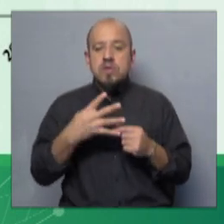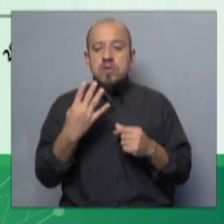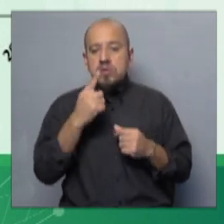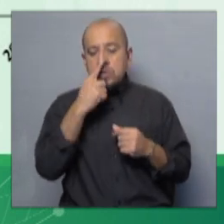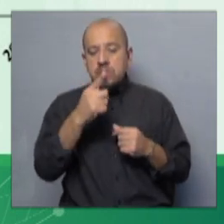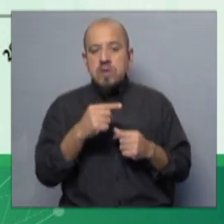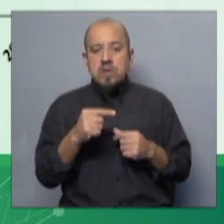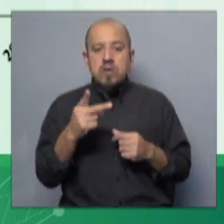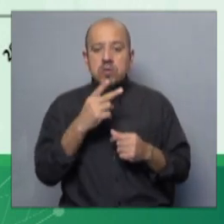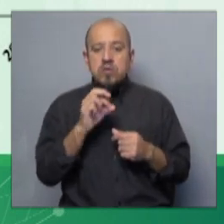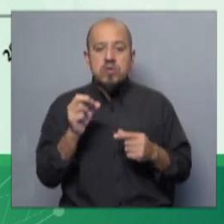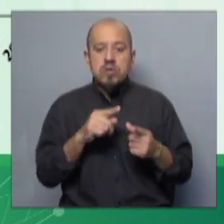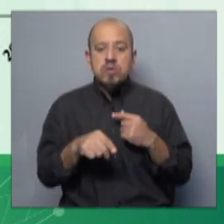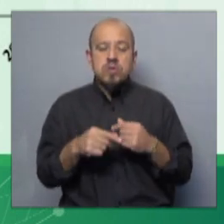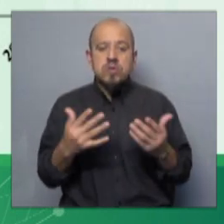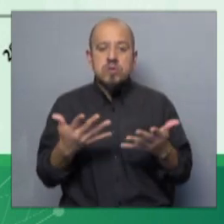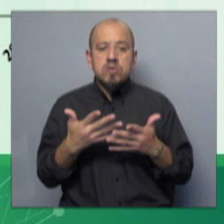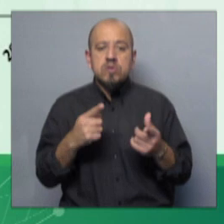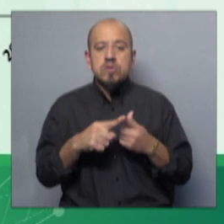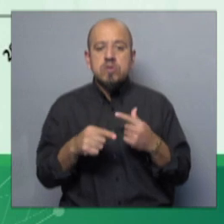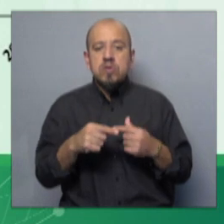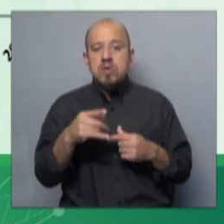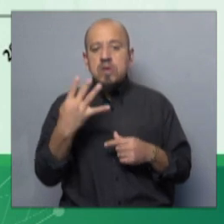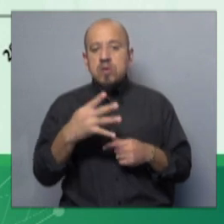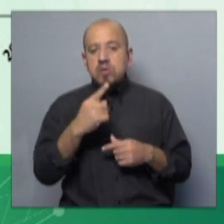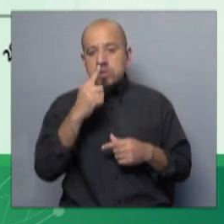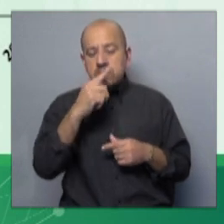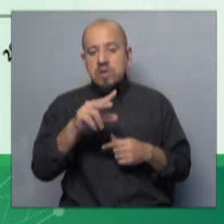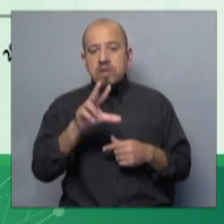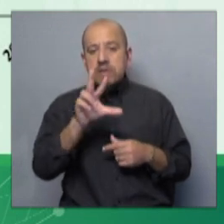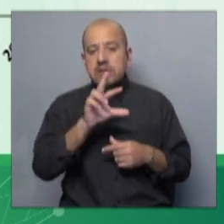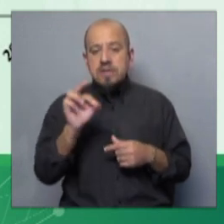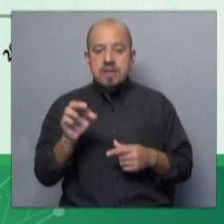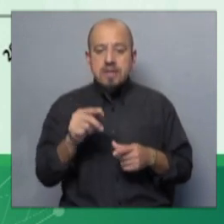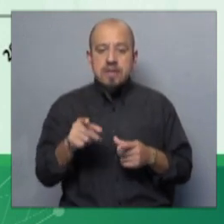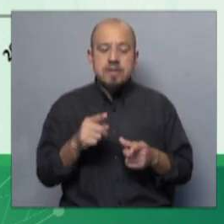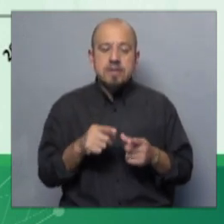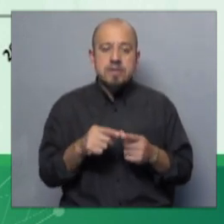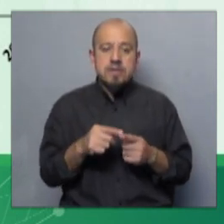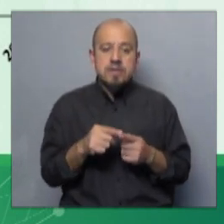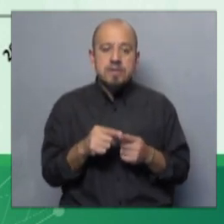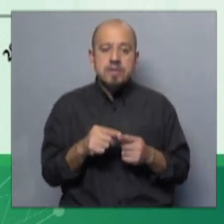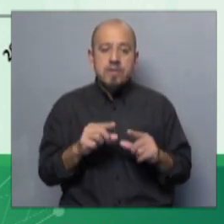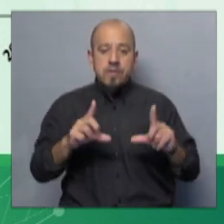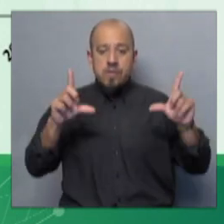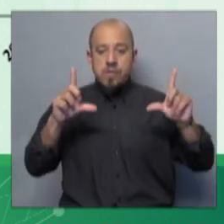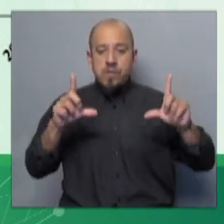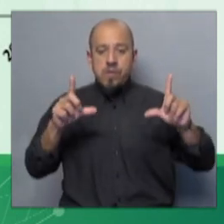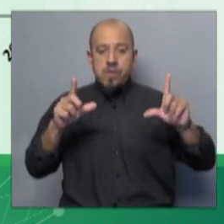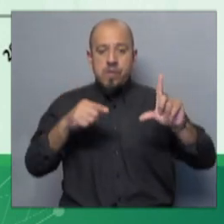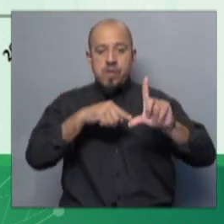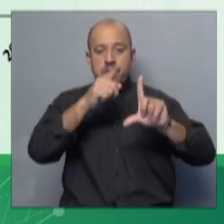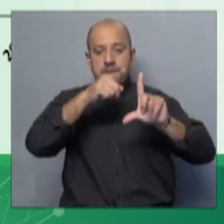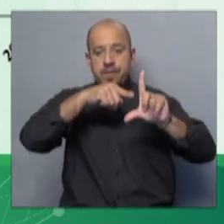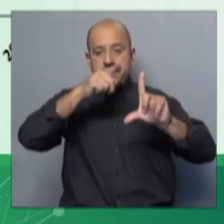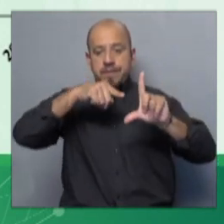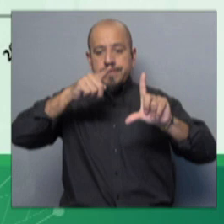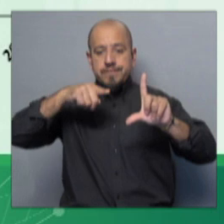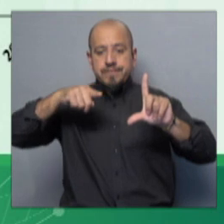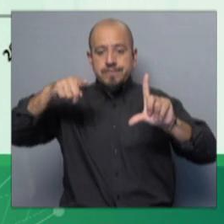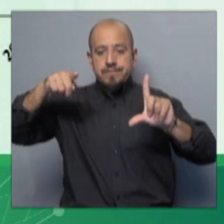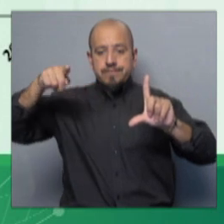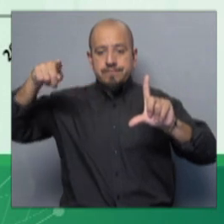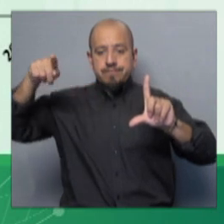doscientas y ahora supera las 4 las 14 mil trescientas vamos a ver atrás pero estamos viendo nalidad en pantalla la